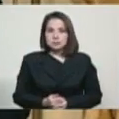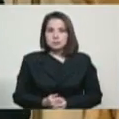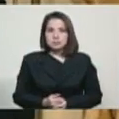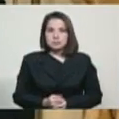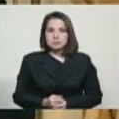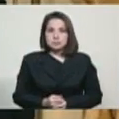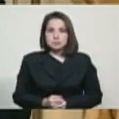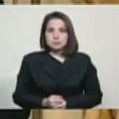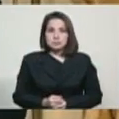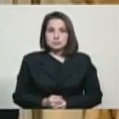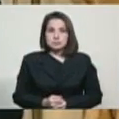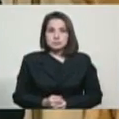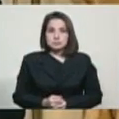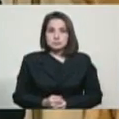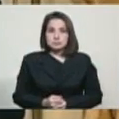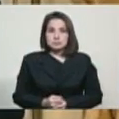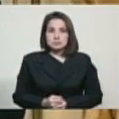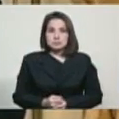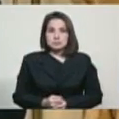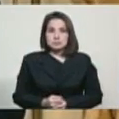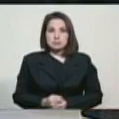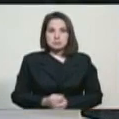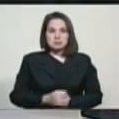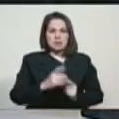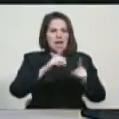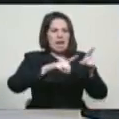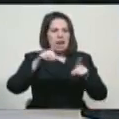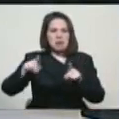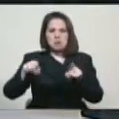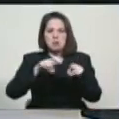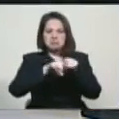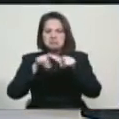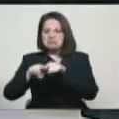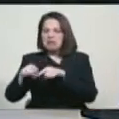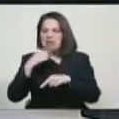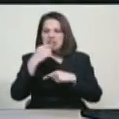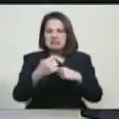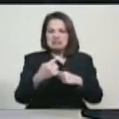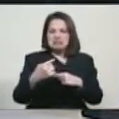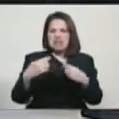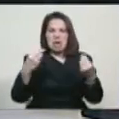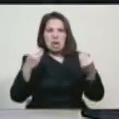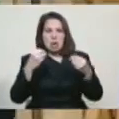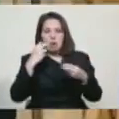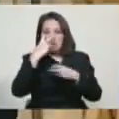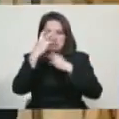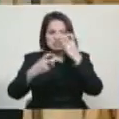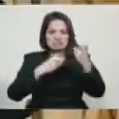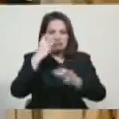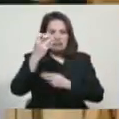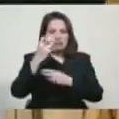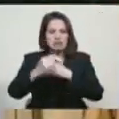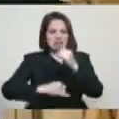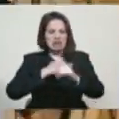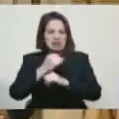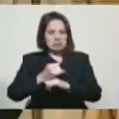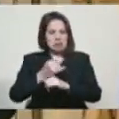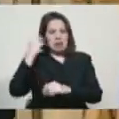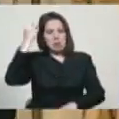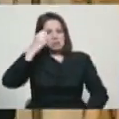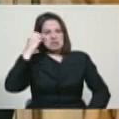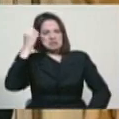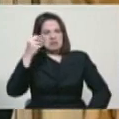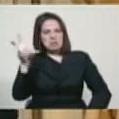¿Cuántos nos han subestimado? Me lo dicen muchos compañeros visitantes internacionales. ¿Cuánto nos han